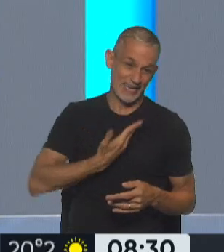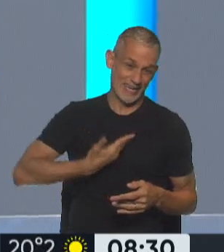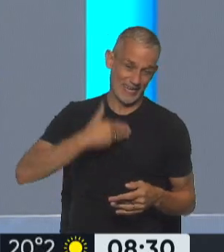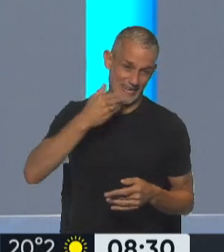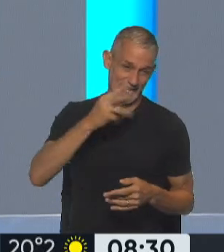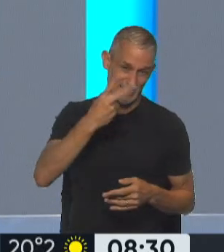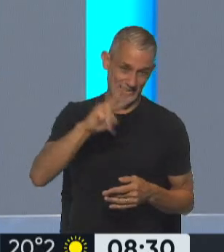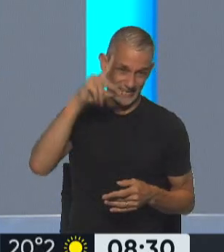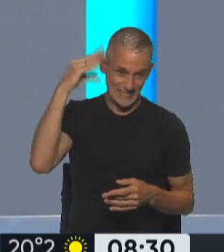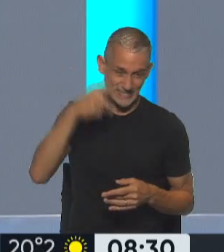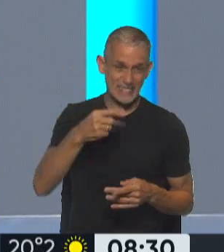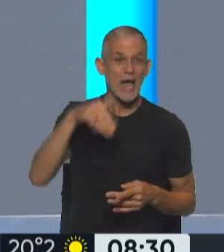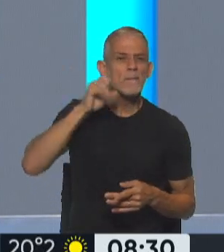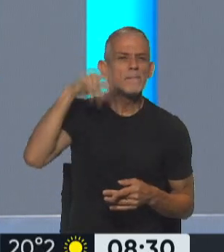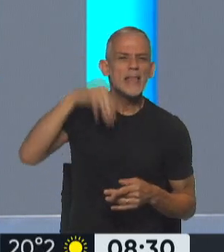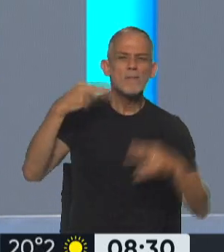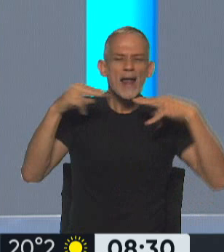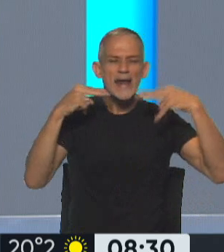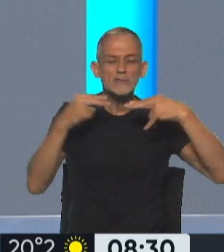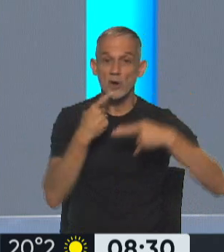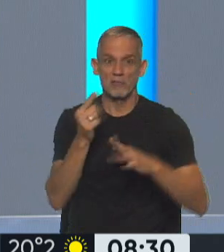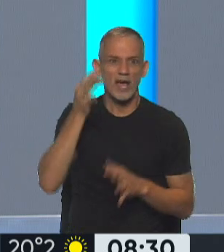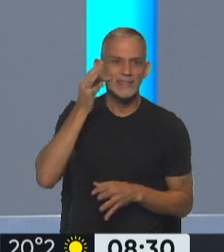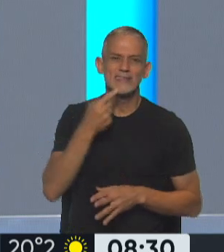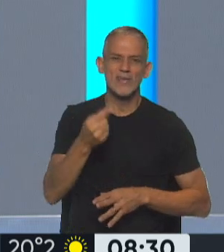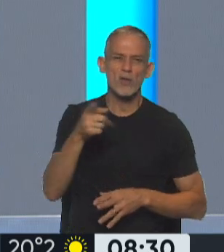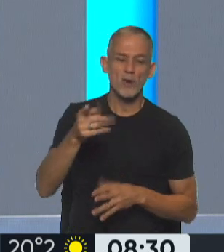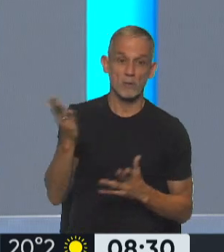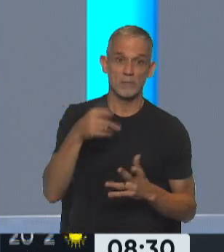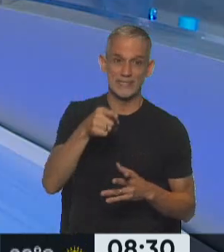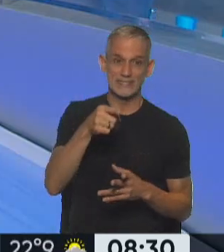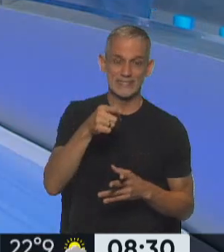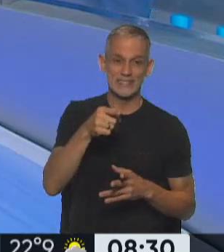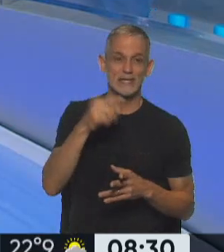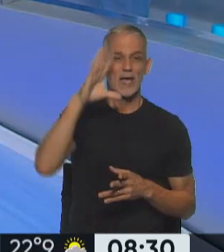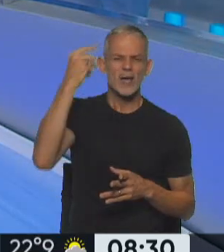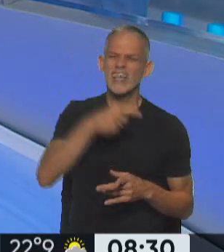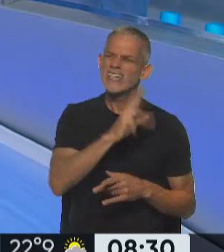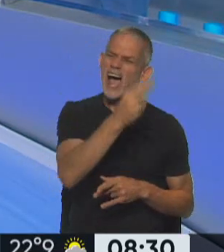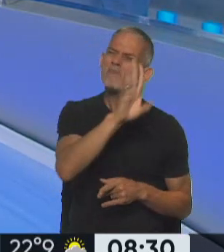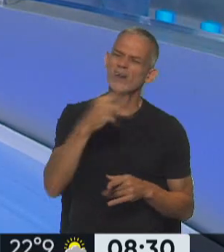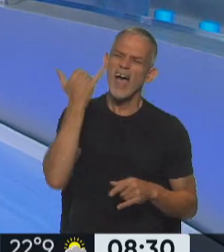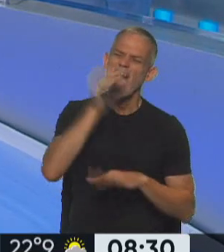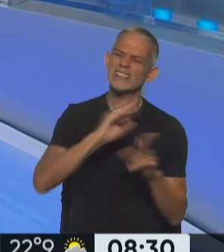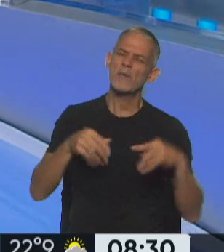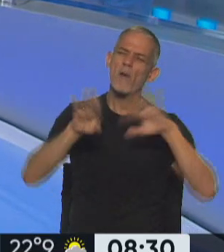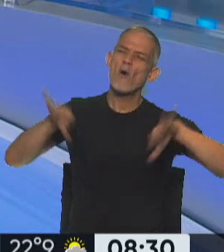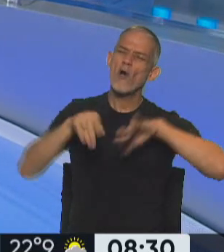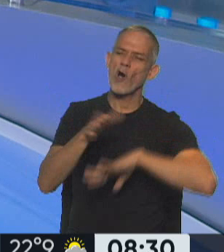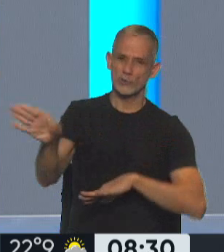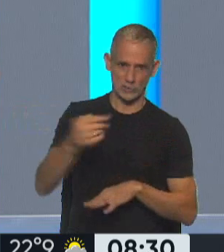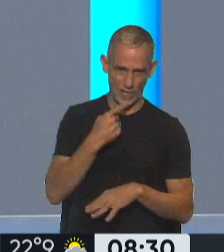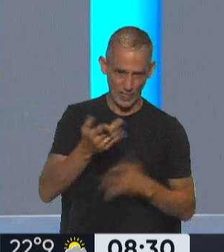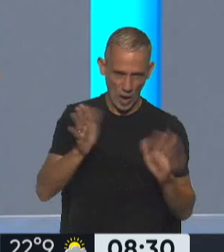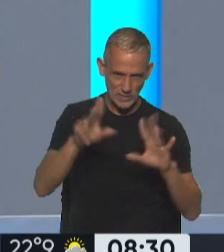ese hecho milman dijera en un restaurant según declaró un testigo que cuando ella estuviera muerta él iba a estar camino a la costa y además Bueno después